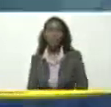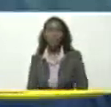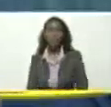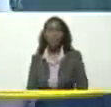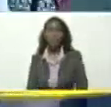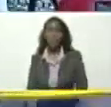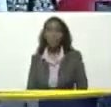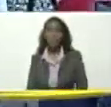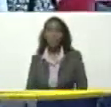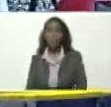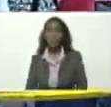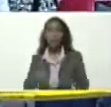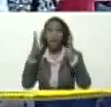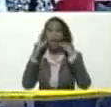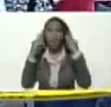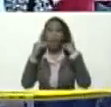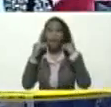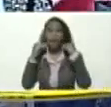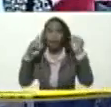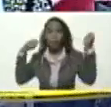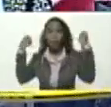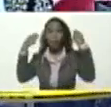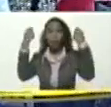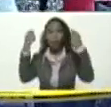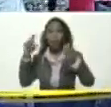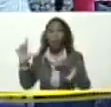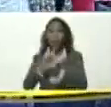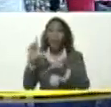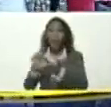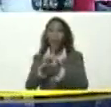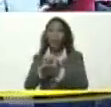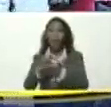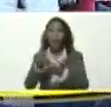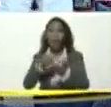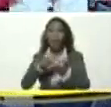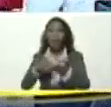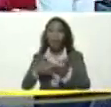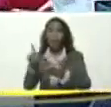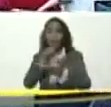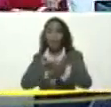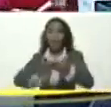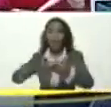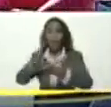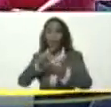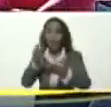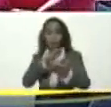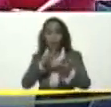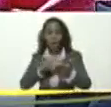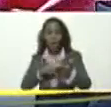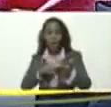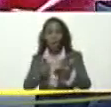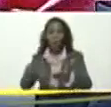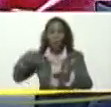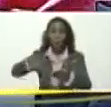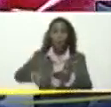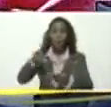En la experiencia en promoción del libro y la lectura, por su círculo de lectura y su cuenta de